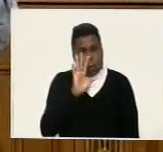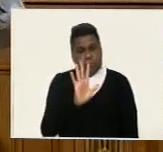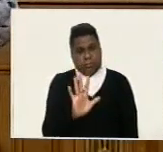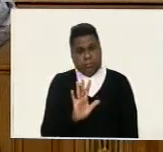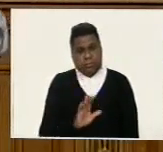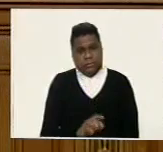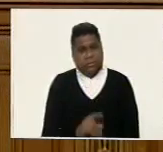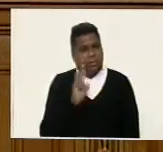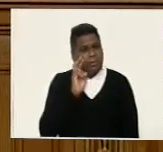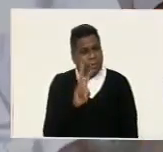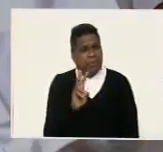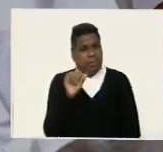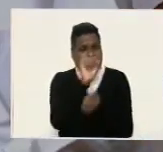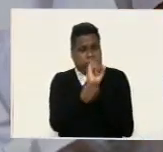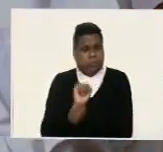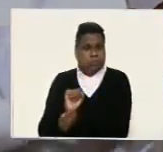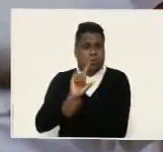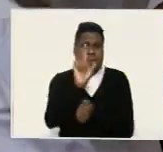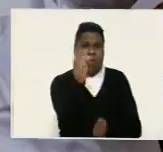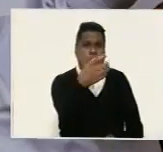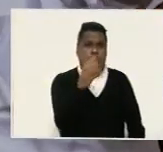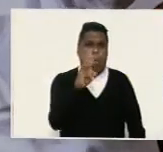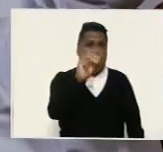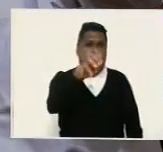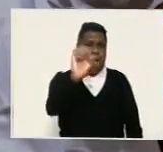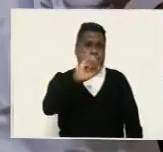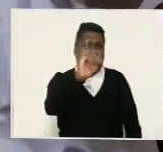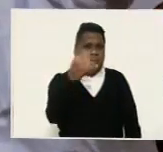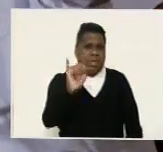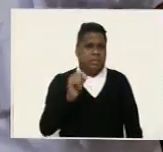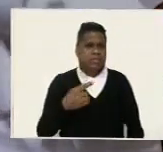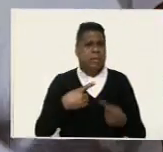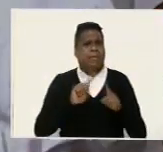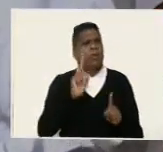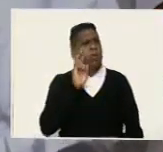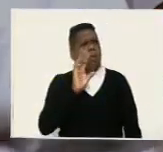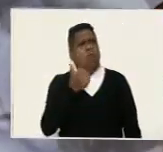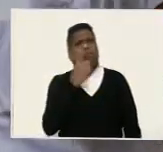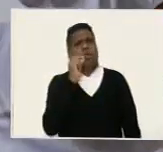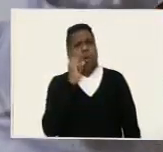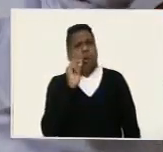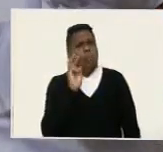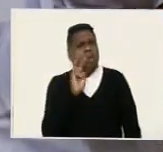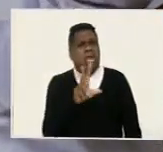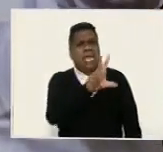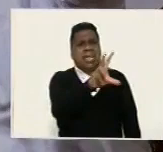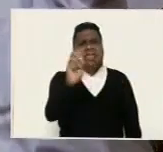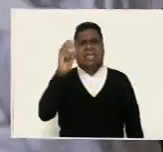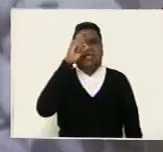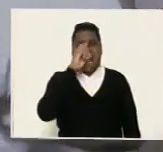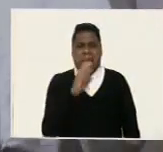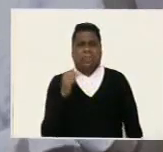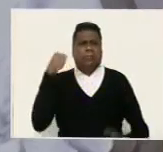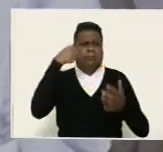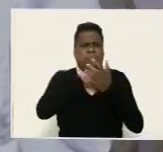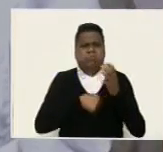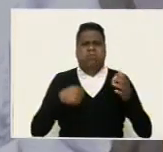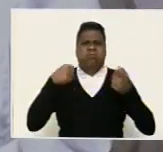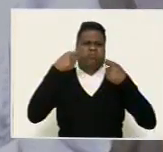Dimos un Gómez, pero dimos el heroico guerrillero Peñalosa, que durante 30 años lo combatió.